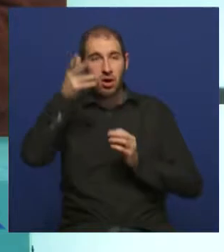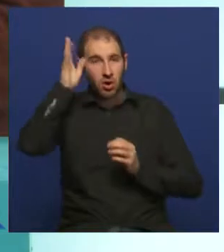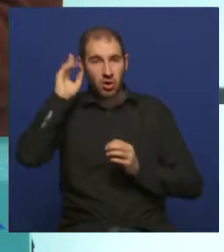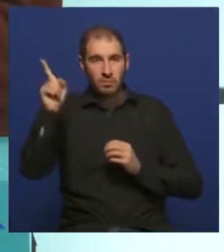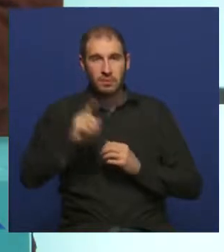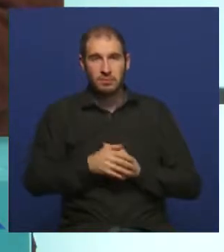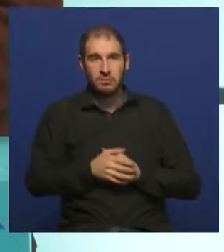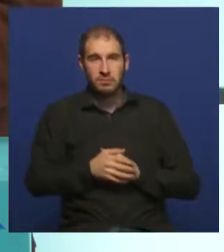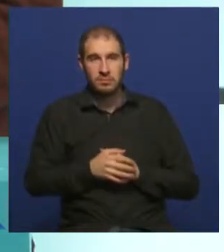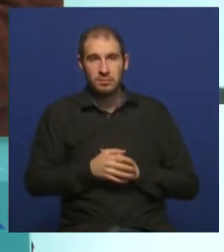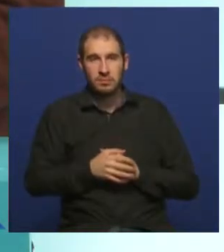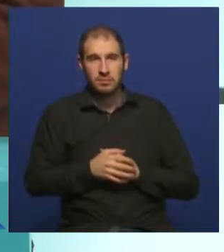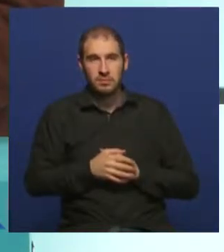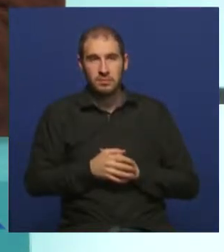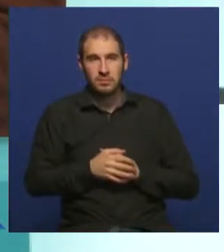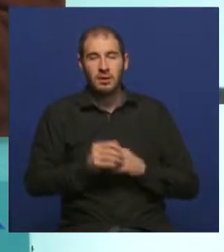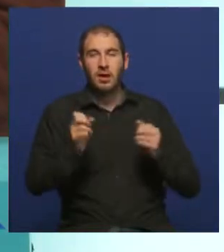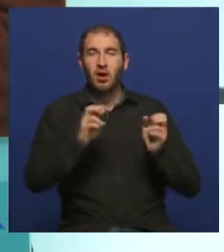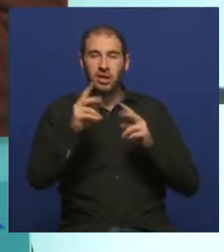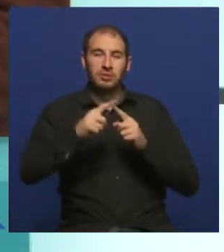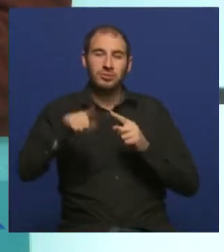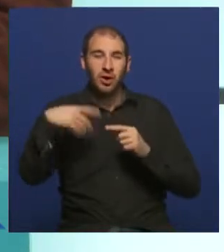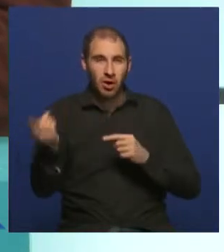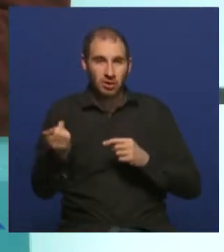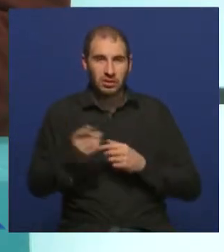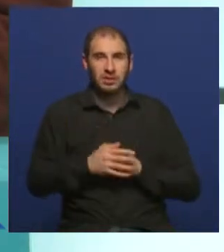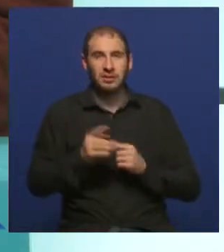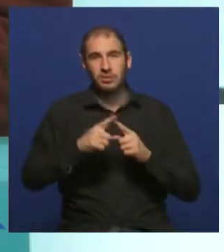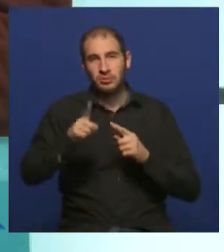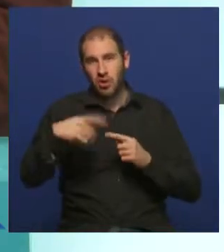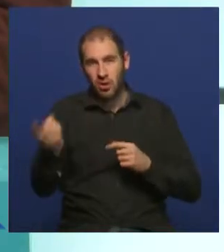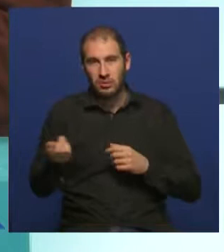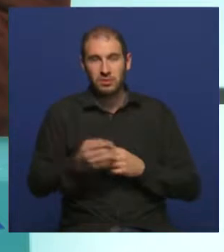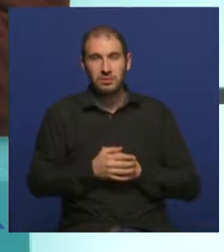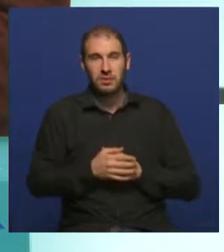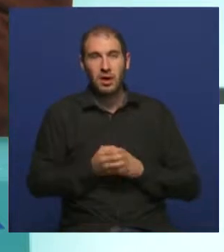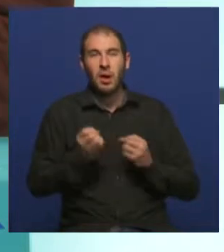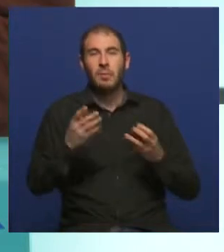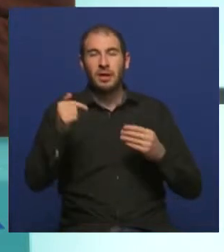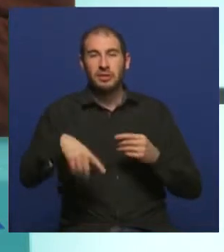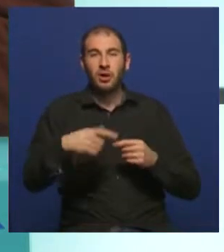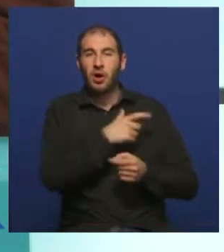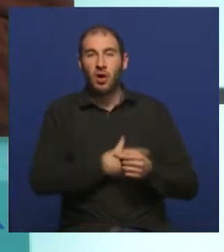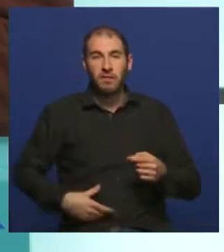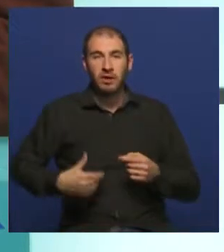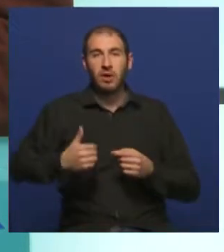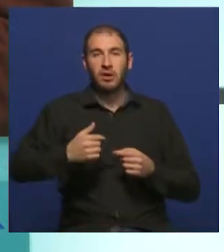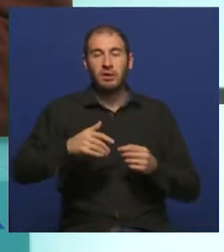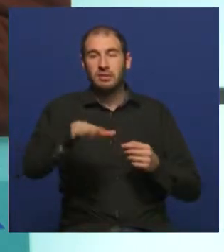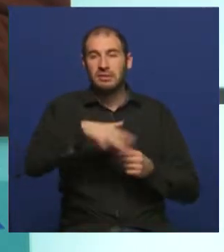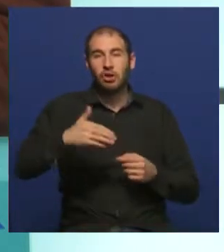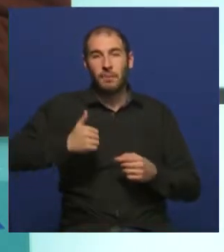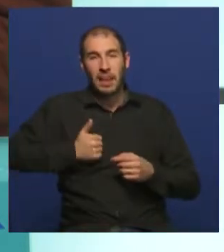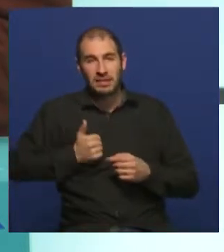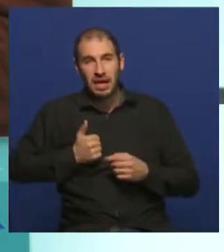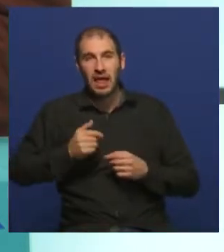la otra institución. Otra institución, porque esto fue una dictadura